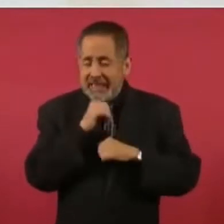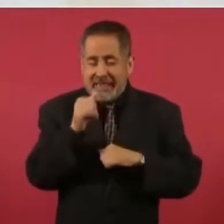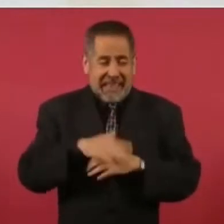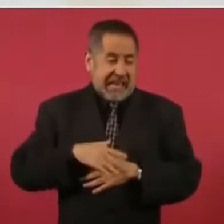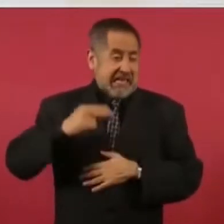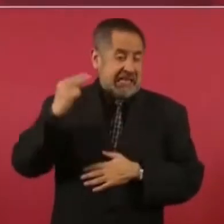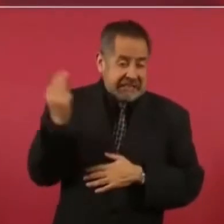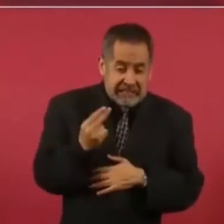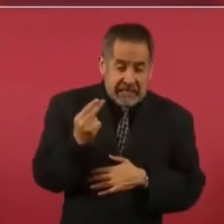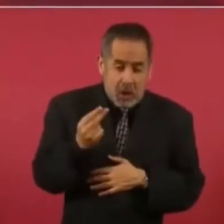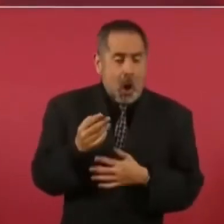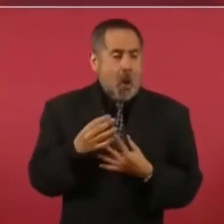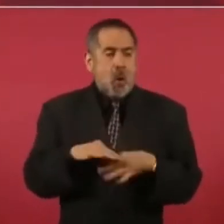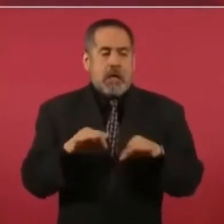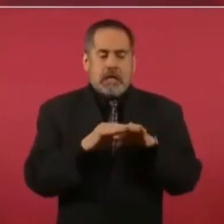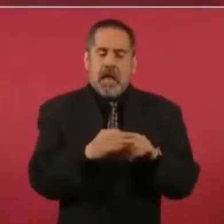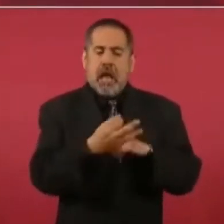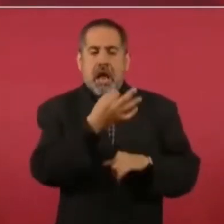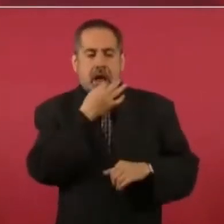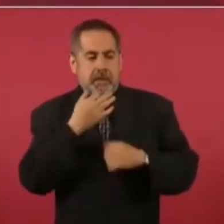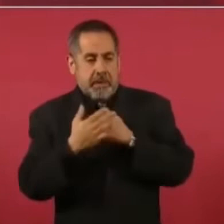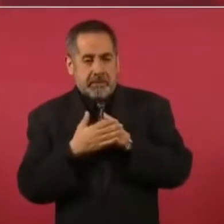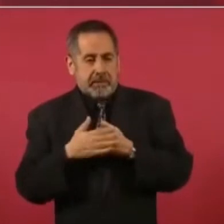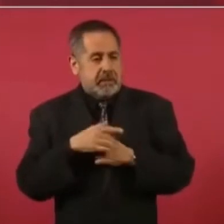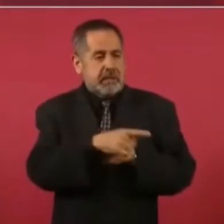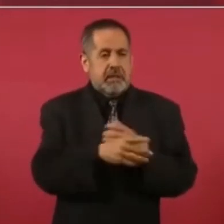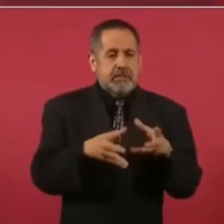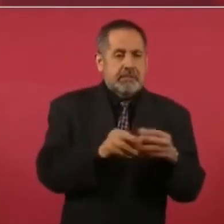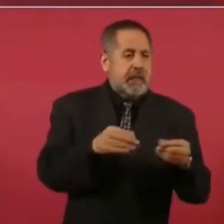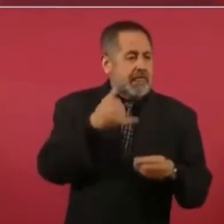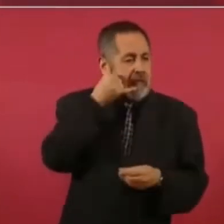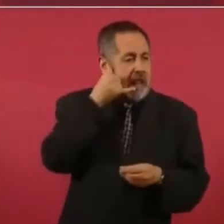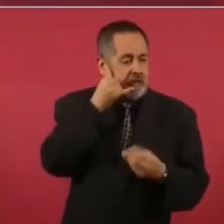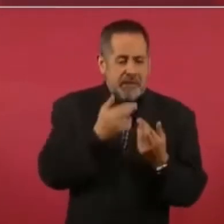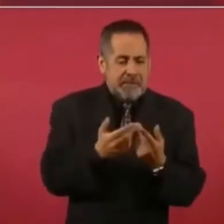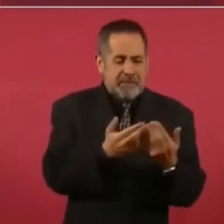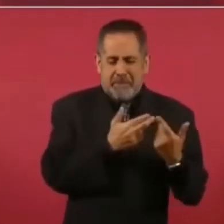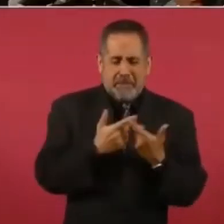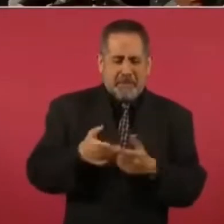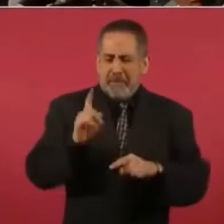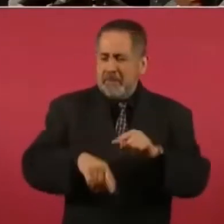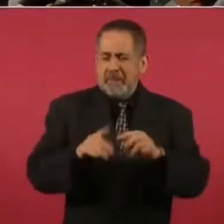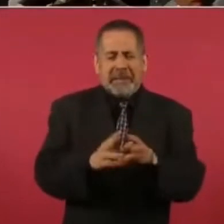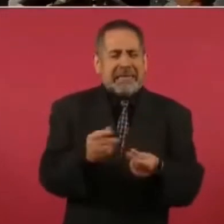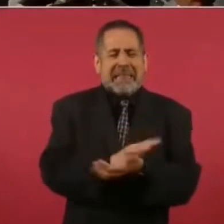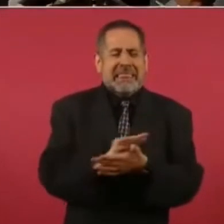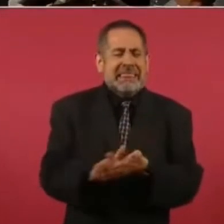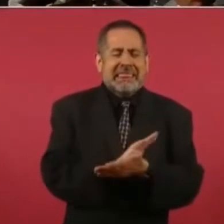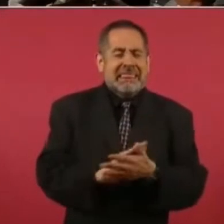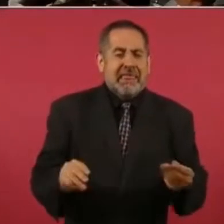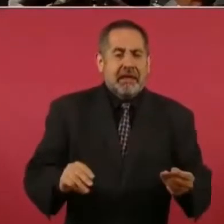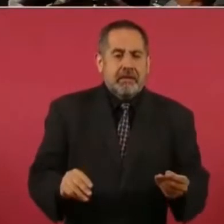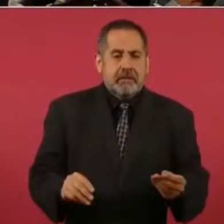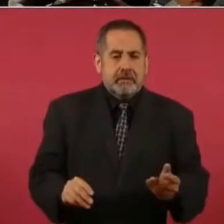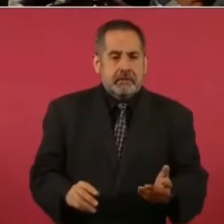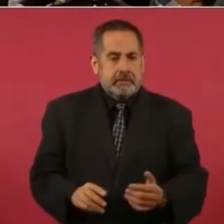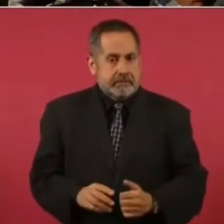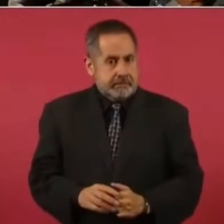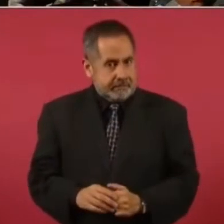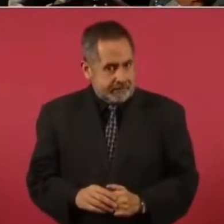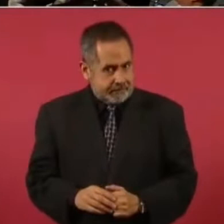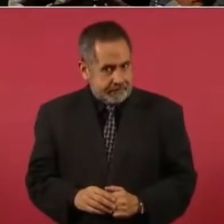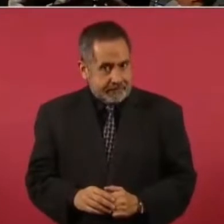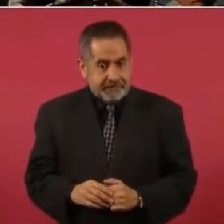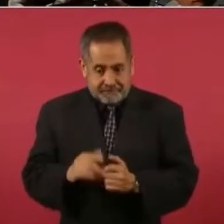muy necesario, desháganse de los teléfonos, que no quede nada. Independientemente de que estén acreditados